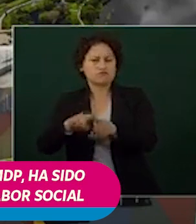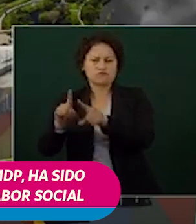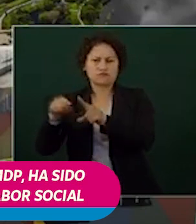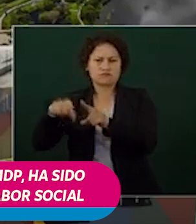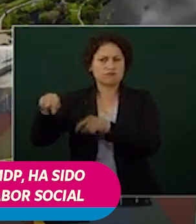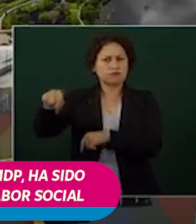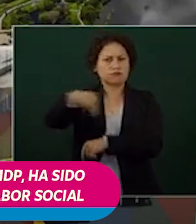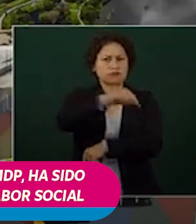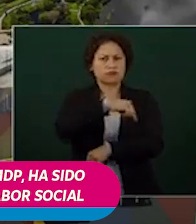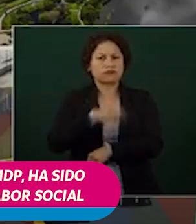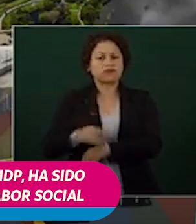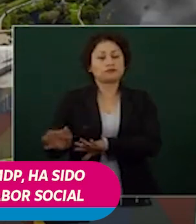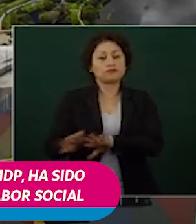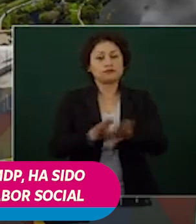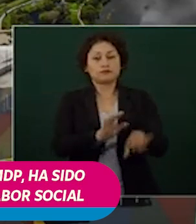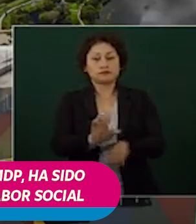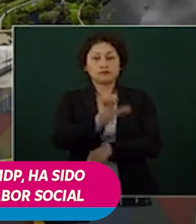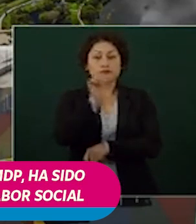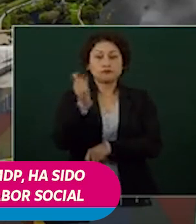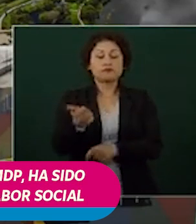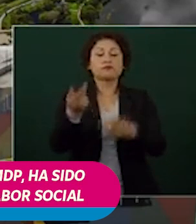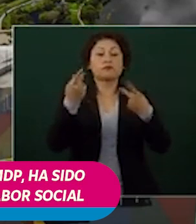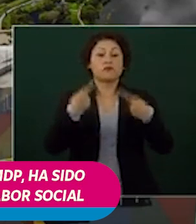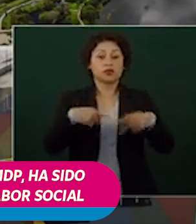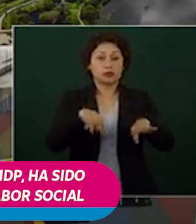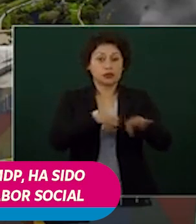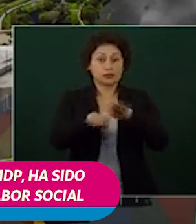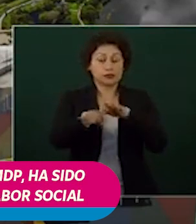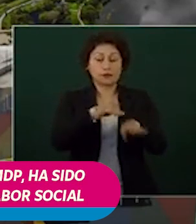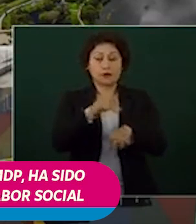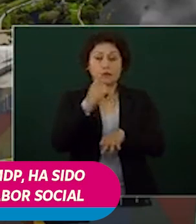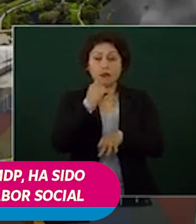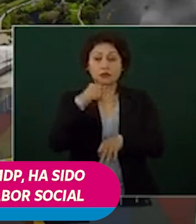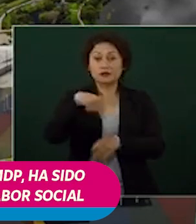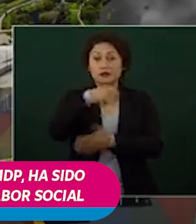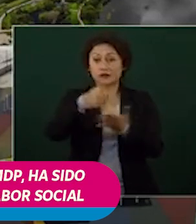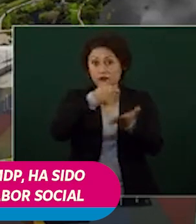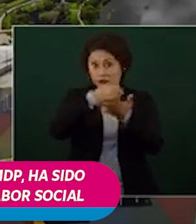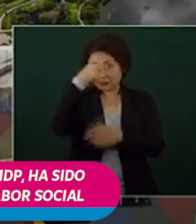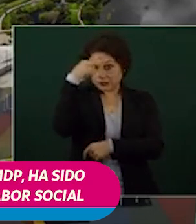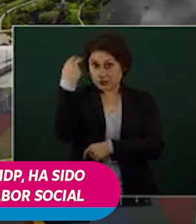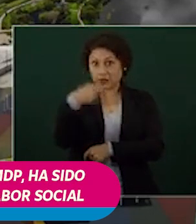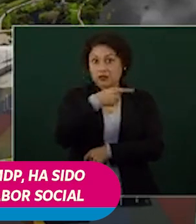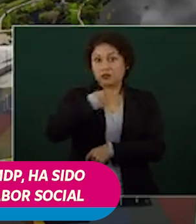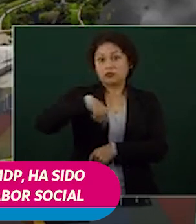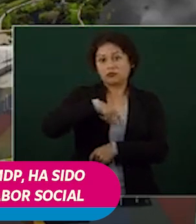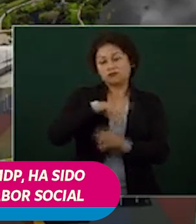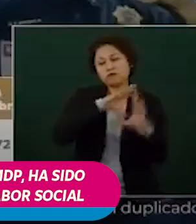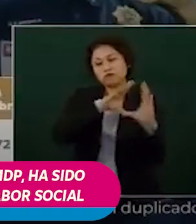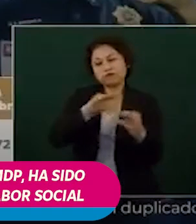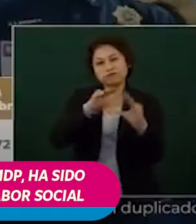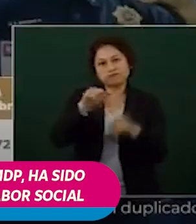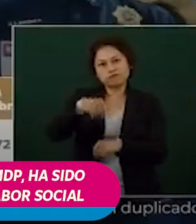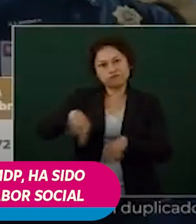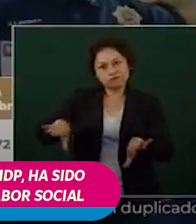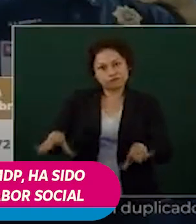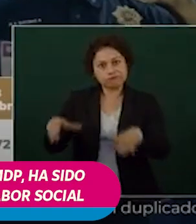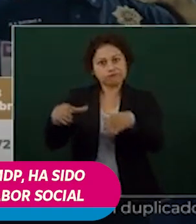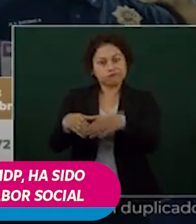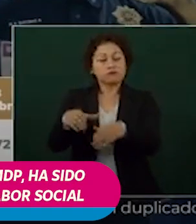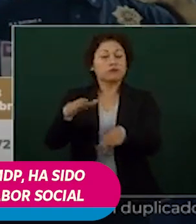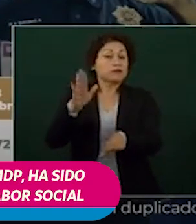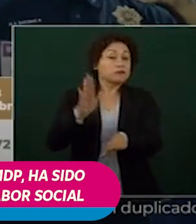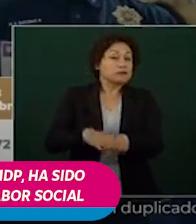Y a la policía de la ciudad, pues hemos hecho un esfuerzo por profesionalizarla. Quizá lo más importante es el